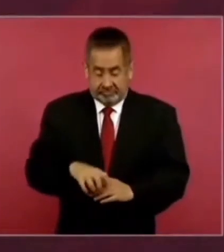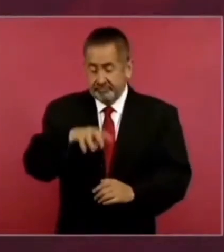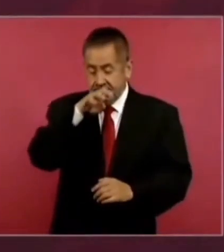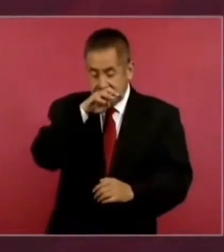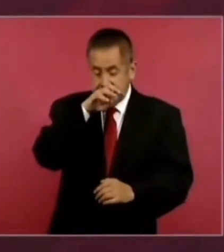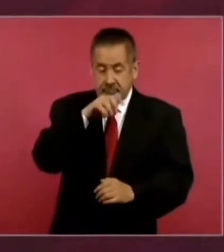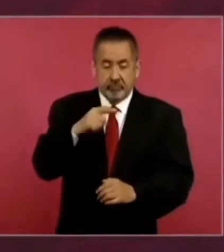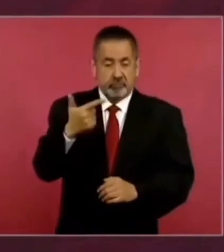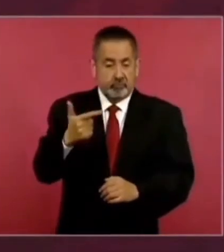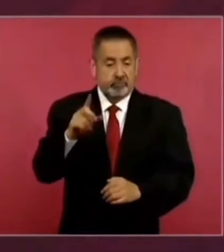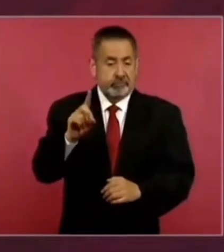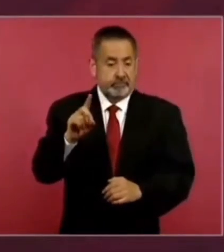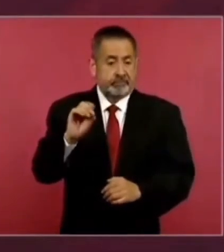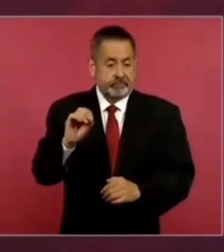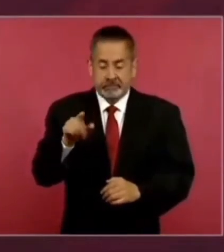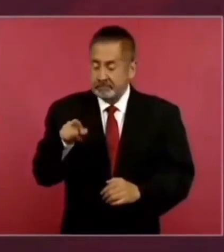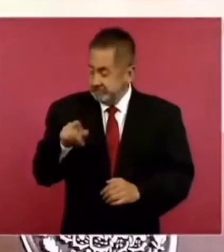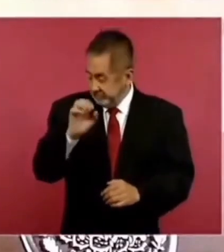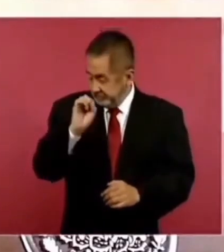Gustavo Díaz Ordaz.